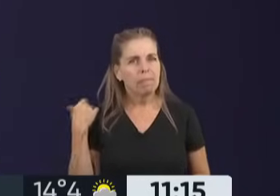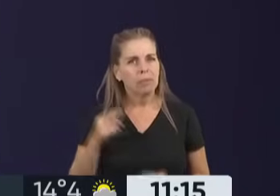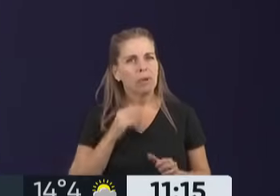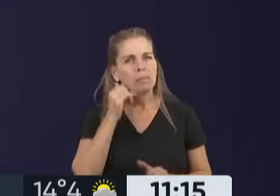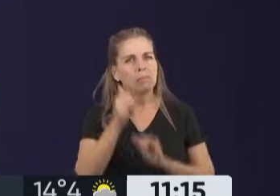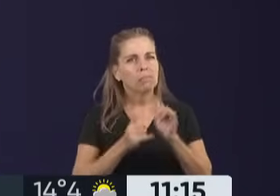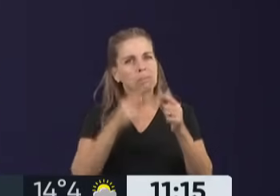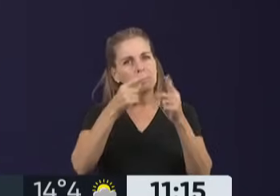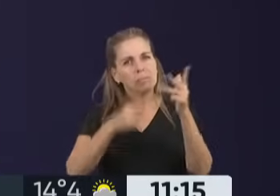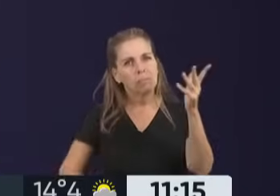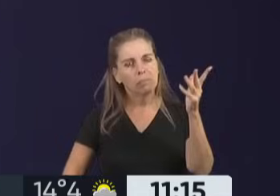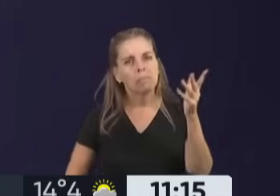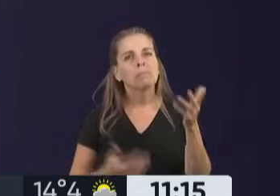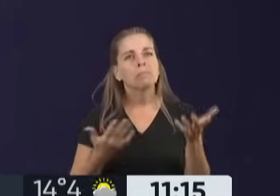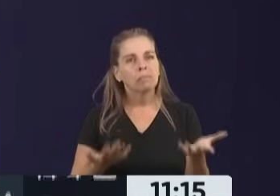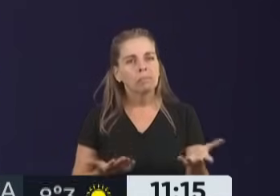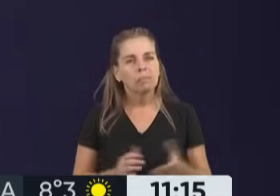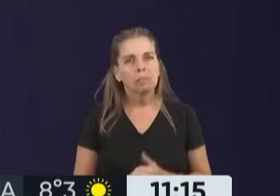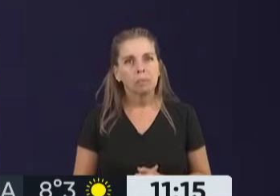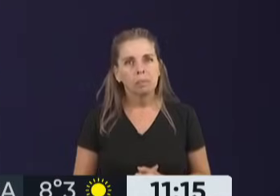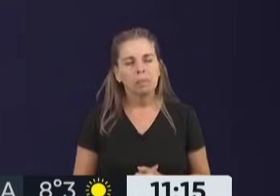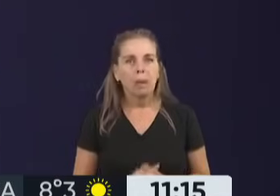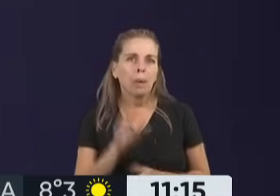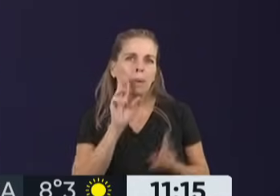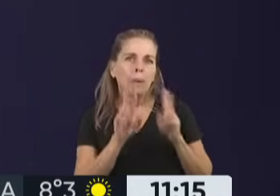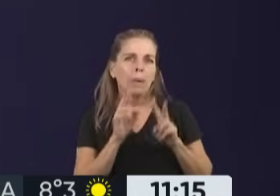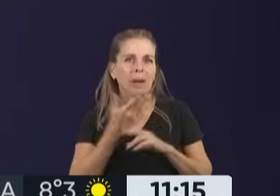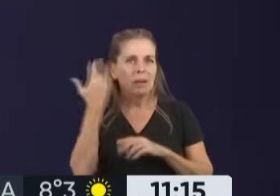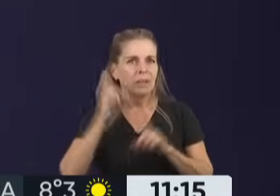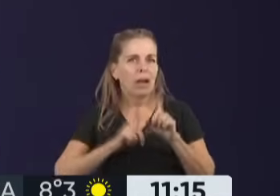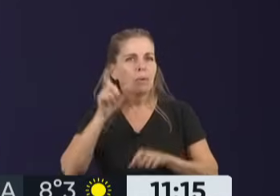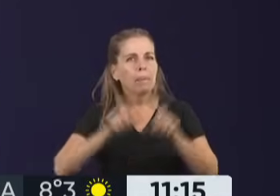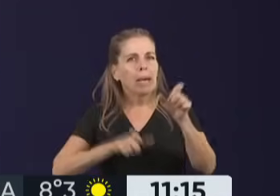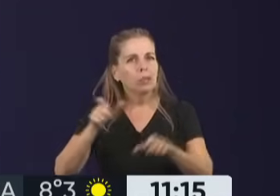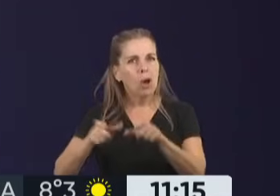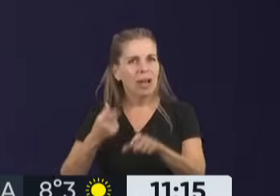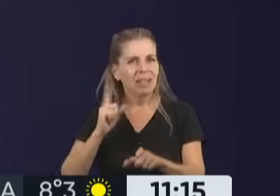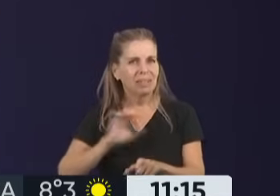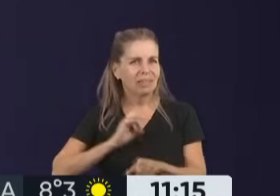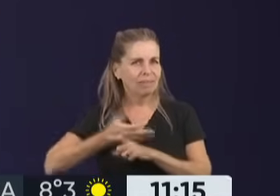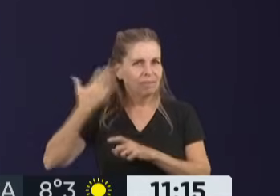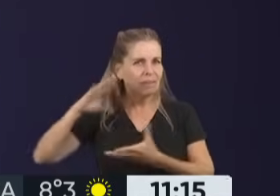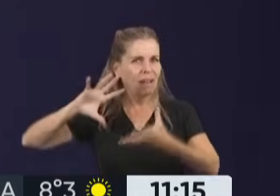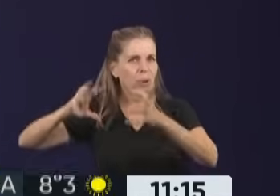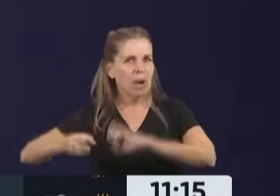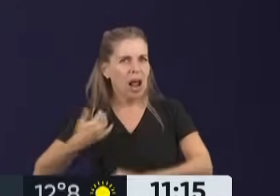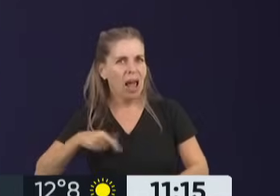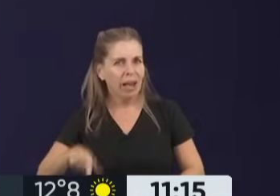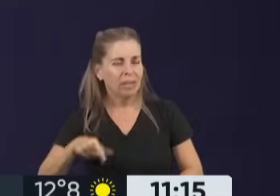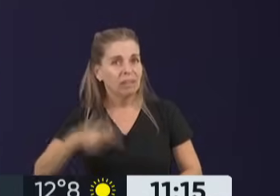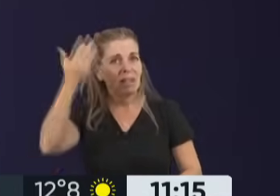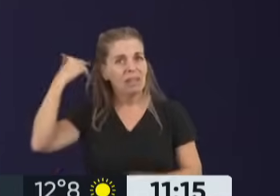¿no? Ver determinados personajes que le han hecho tanto daño a la Argentina, levantando